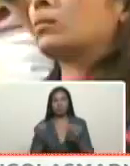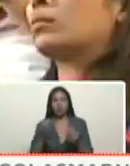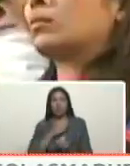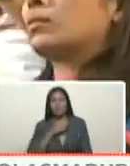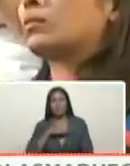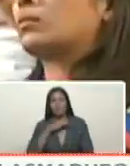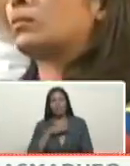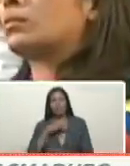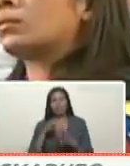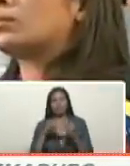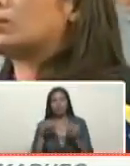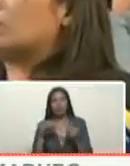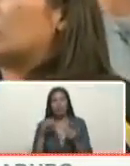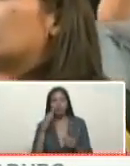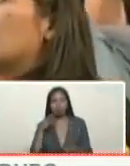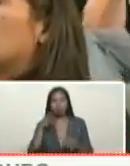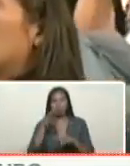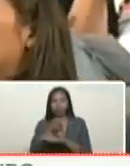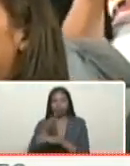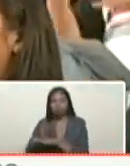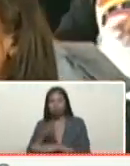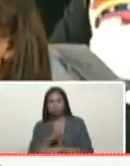grandes misiones lleguen al pueblo.